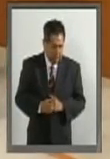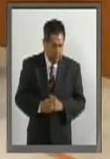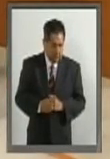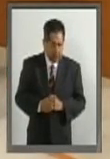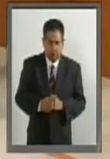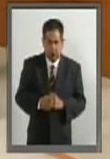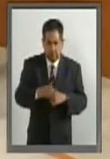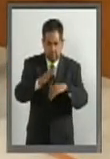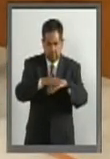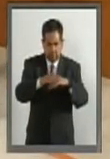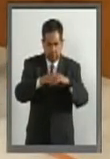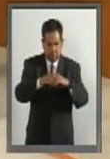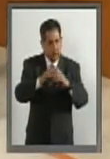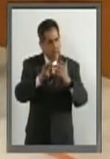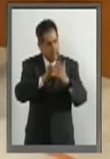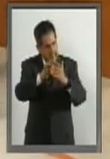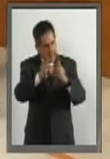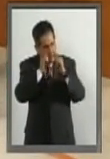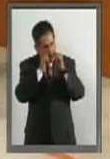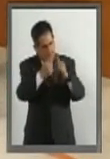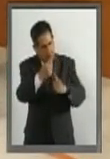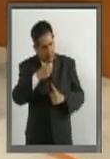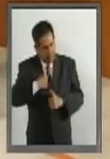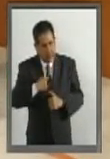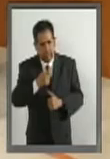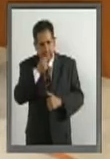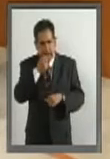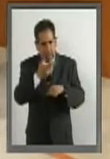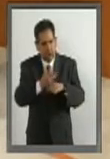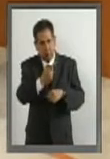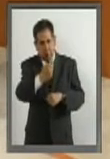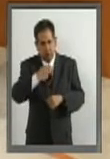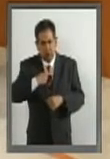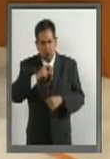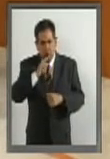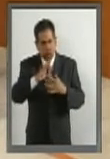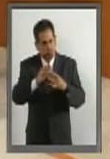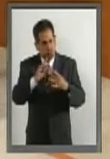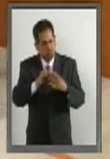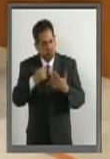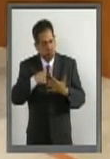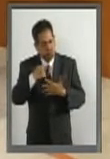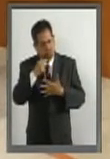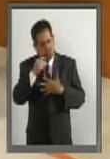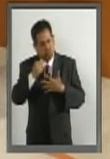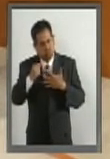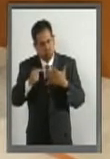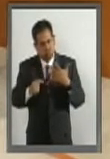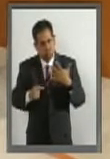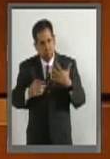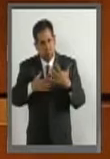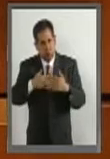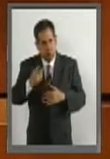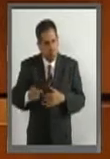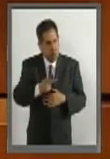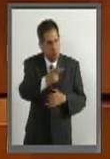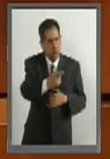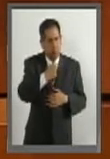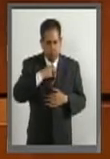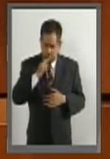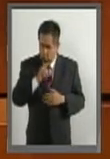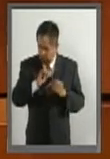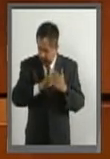referirme a la atención que tuvo el señor secretario de Relaciones Exteriores a referirse a mi pregunta, dice